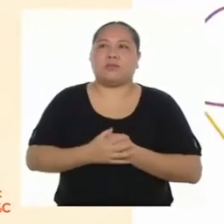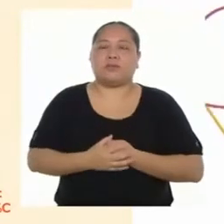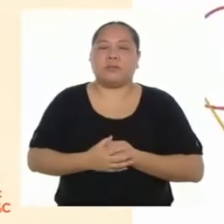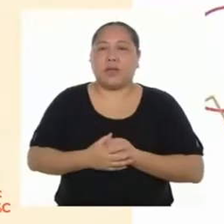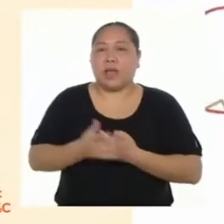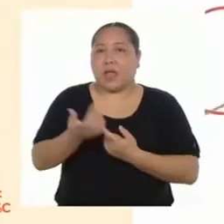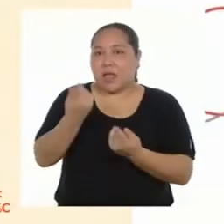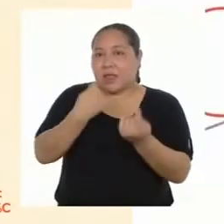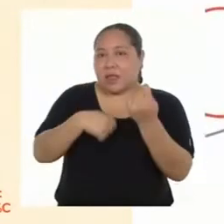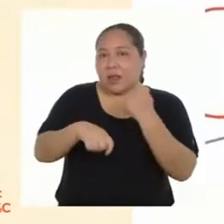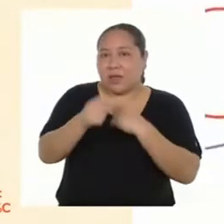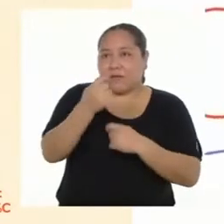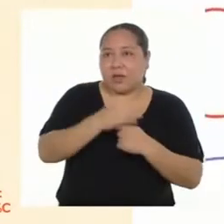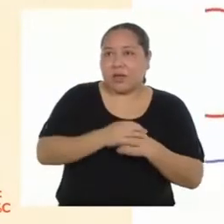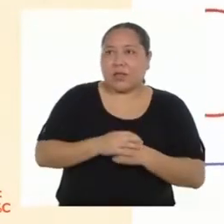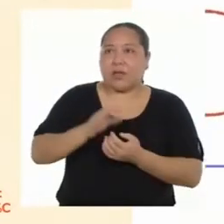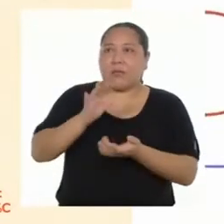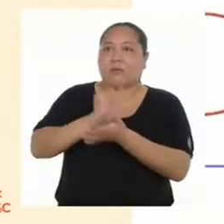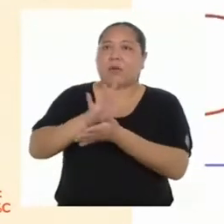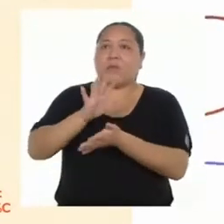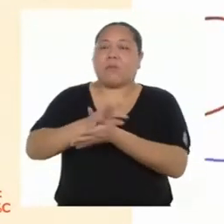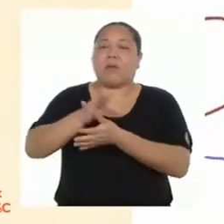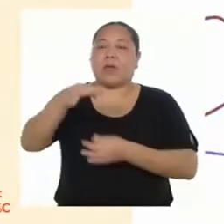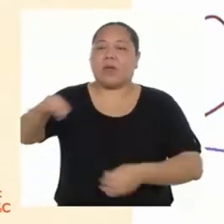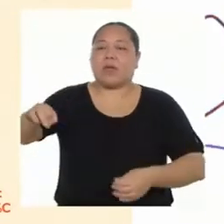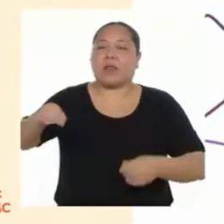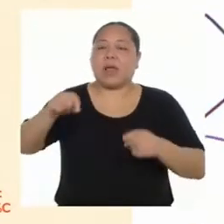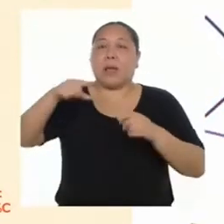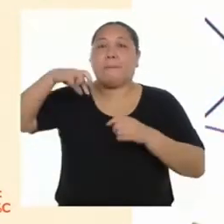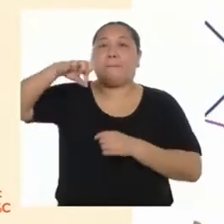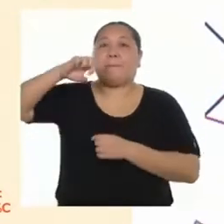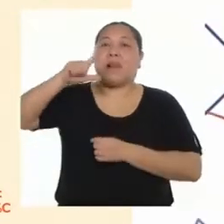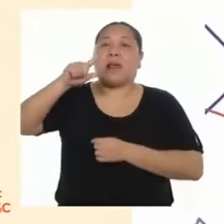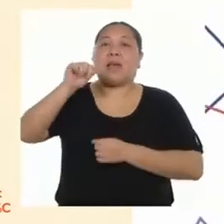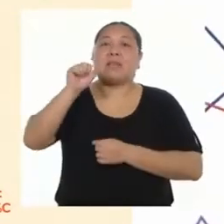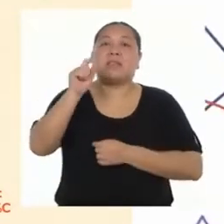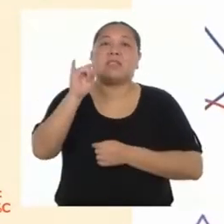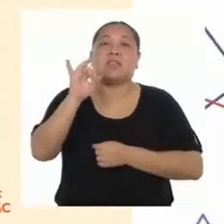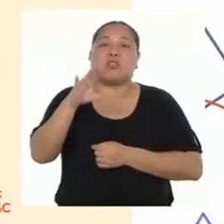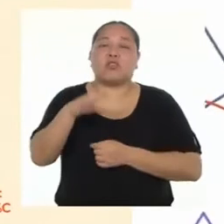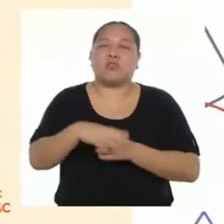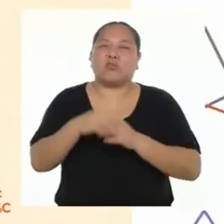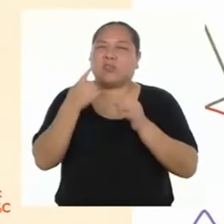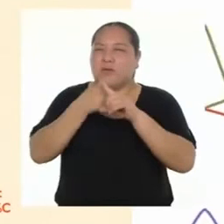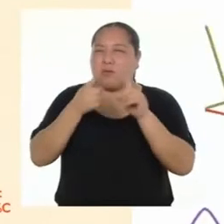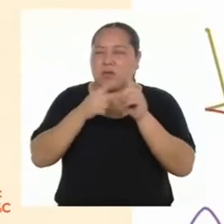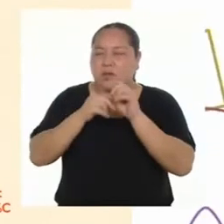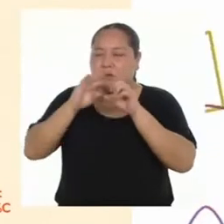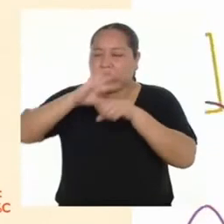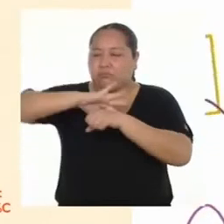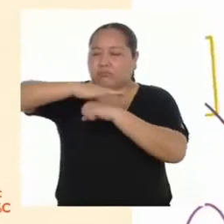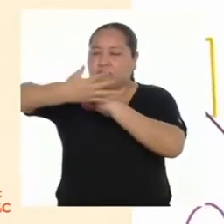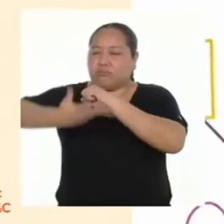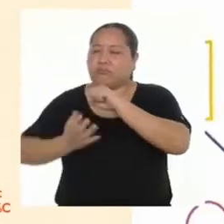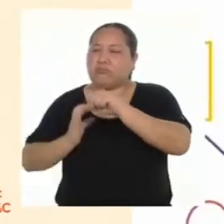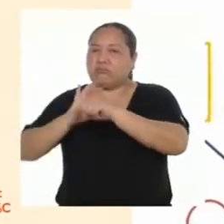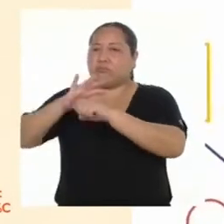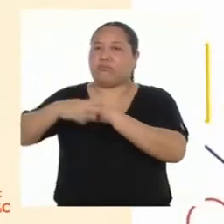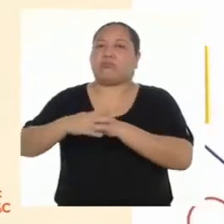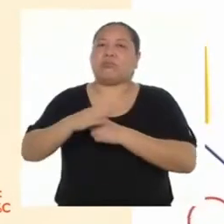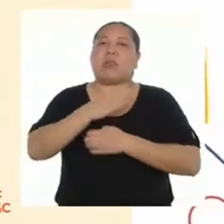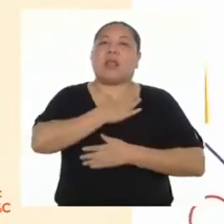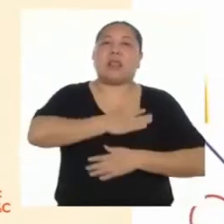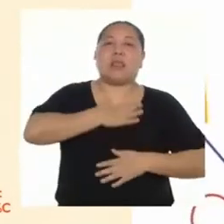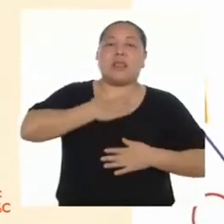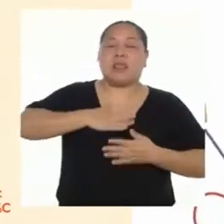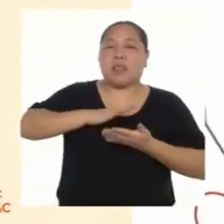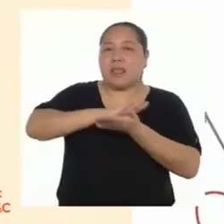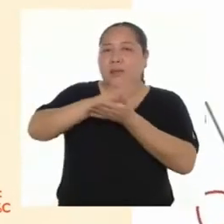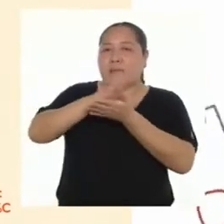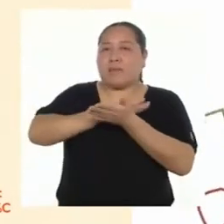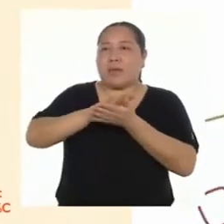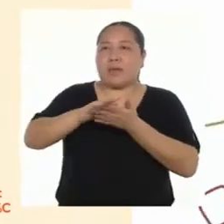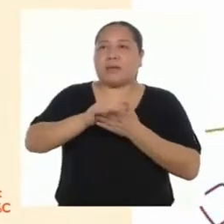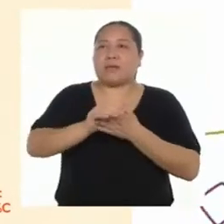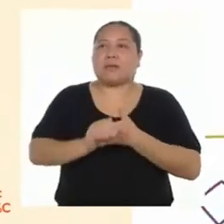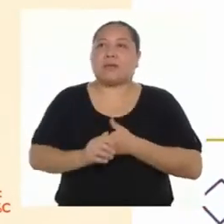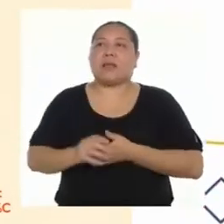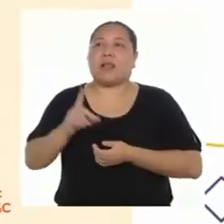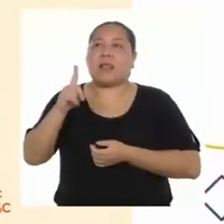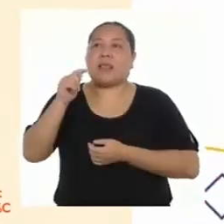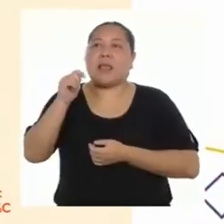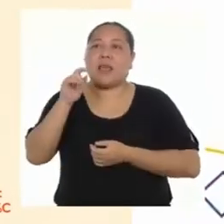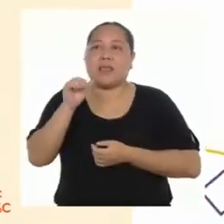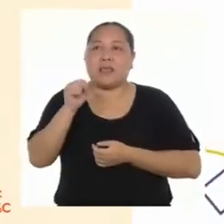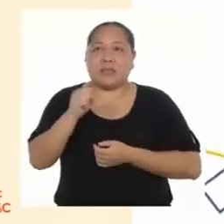Residuo comercial, papeles, plásticos, embalajes diversos, residuos, productos del aseo personal, latas,